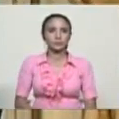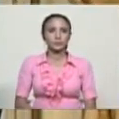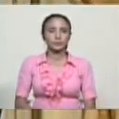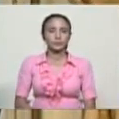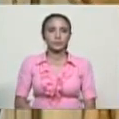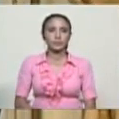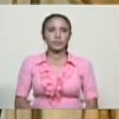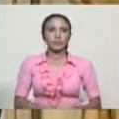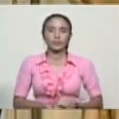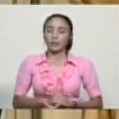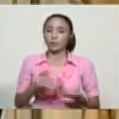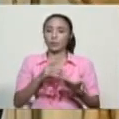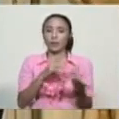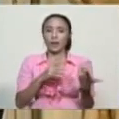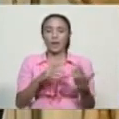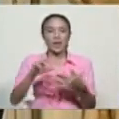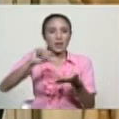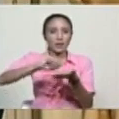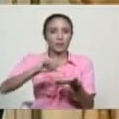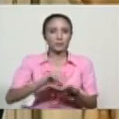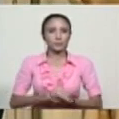sobre Irak.